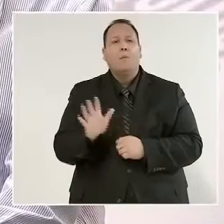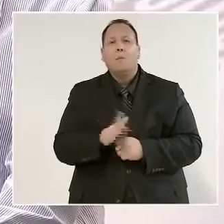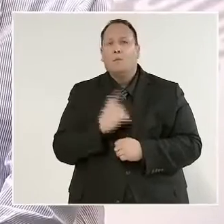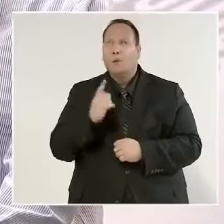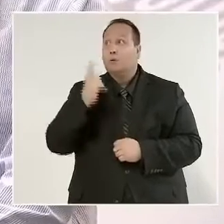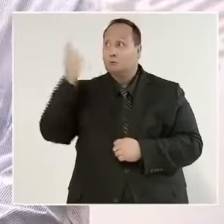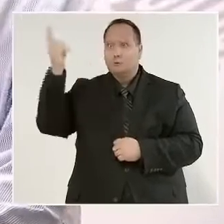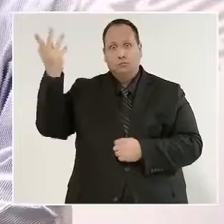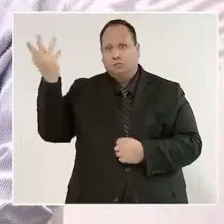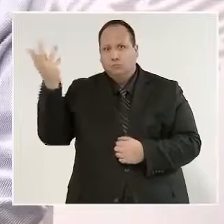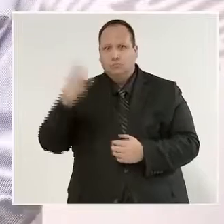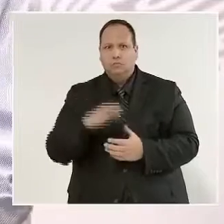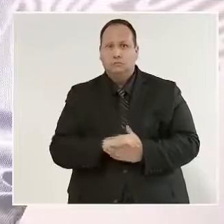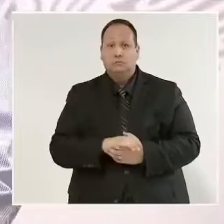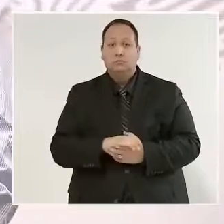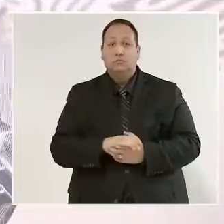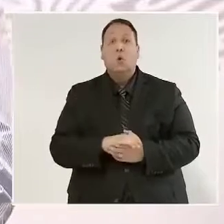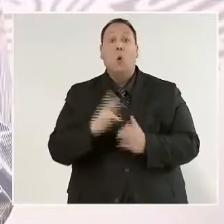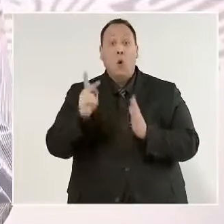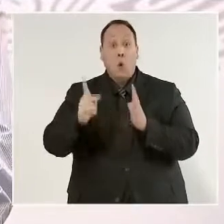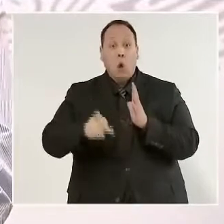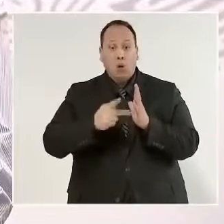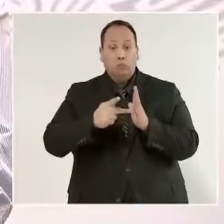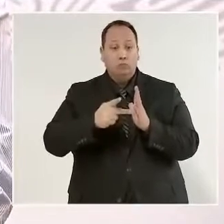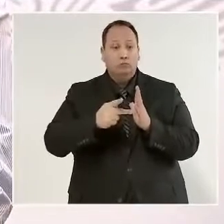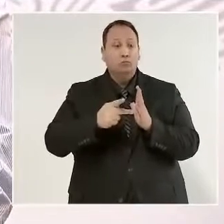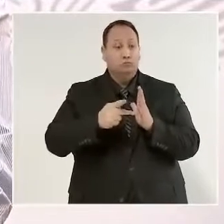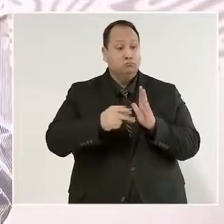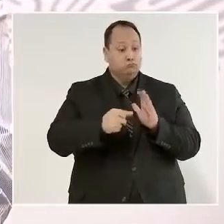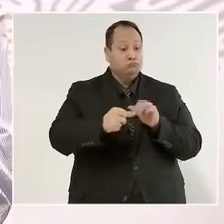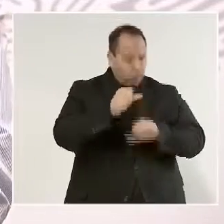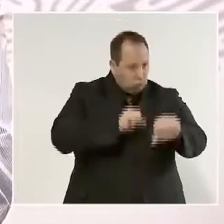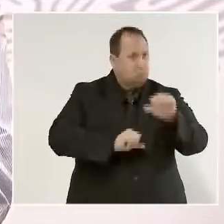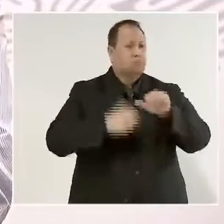planteó de nuevo la reelección.